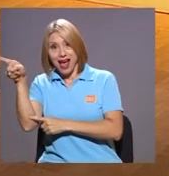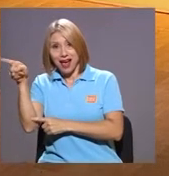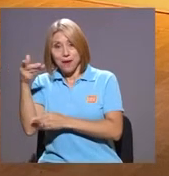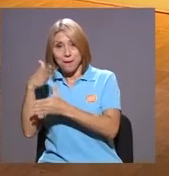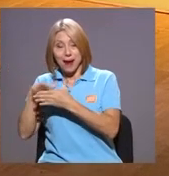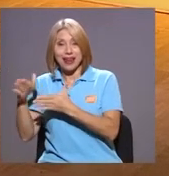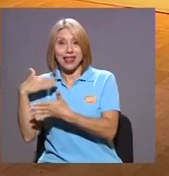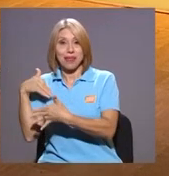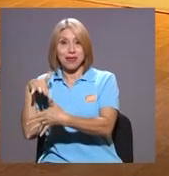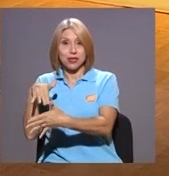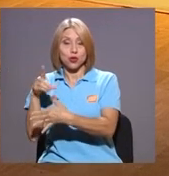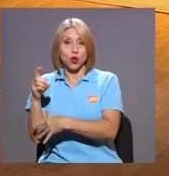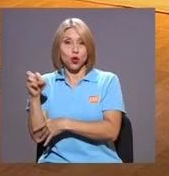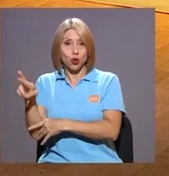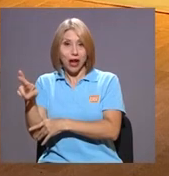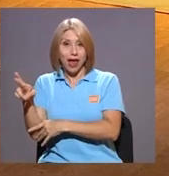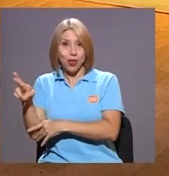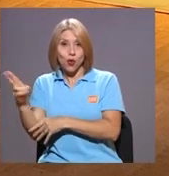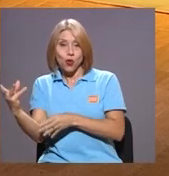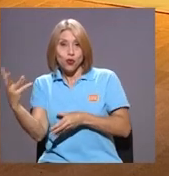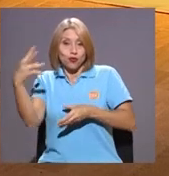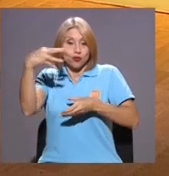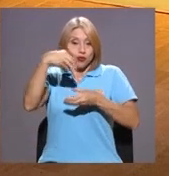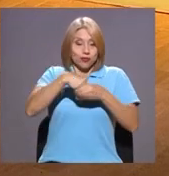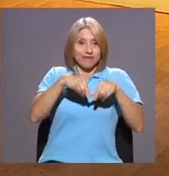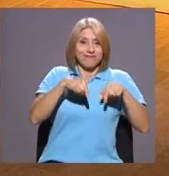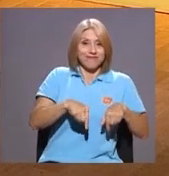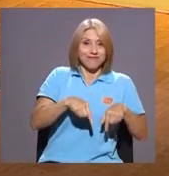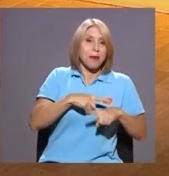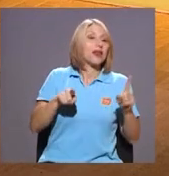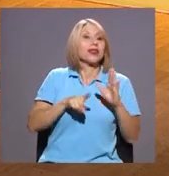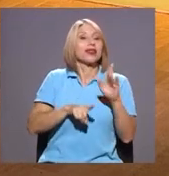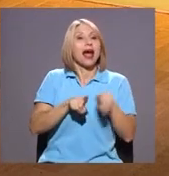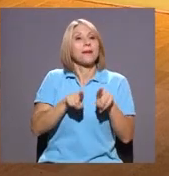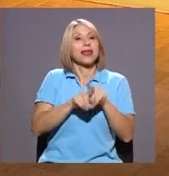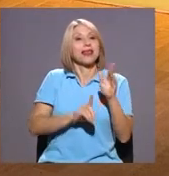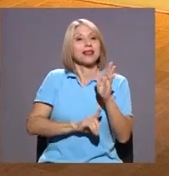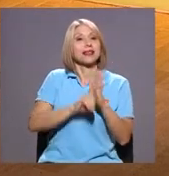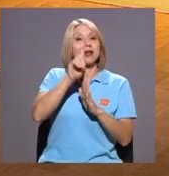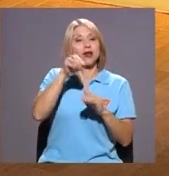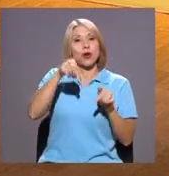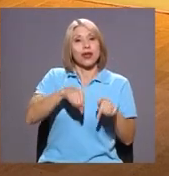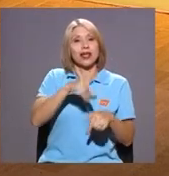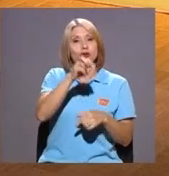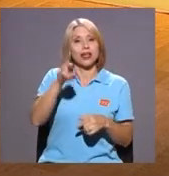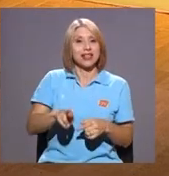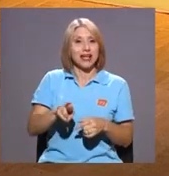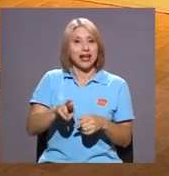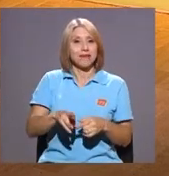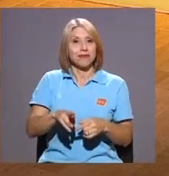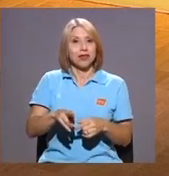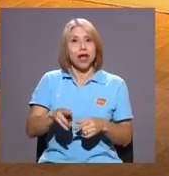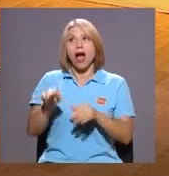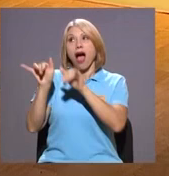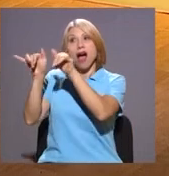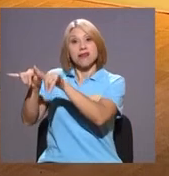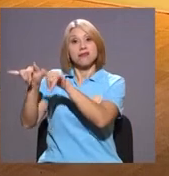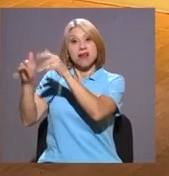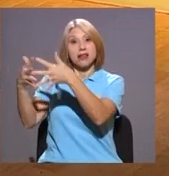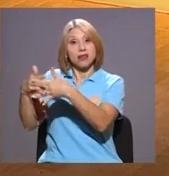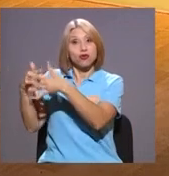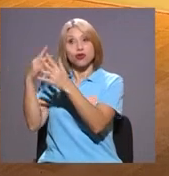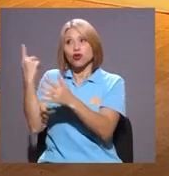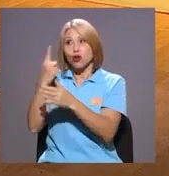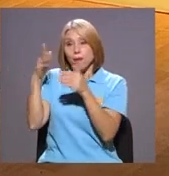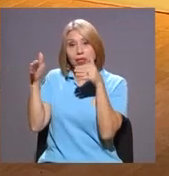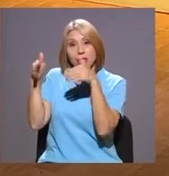doctorado, pero también desarrollar el proyecto aquí en Costa Rica. O sea, no dejármelo allá y estudiar cosas allá,